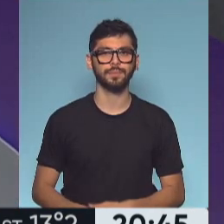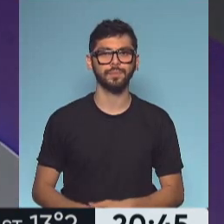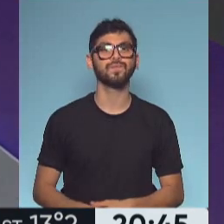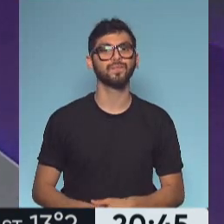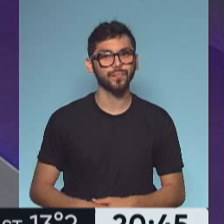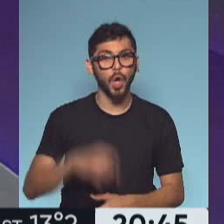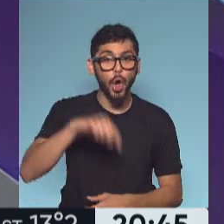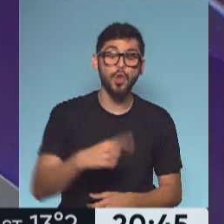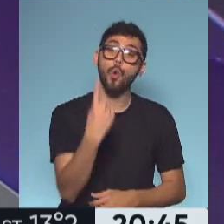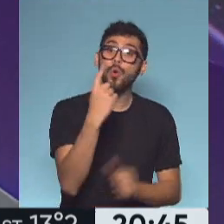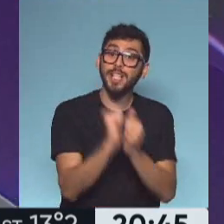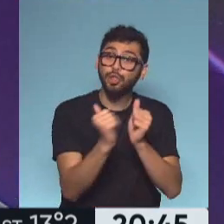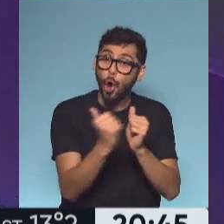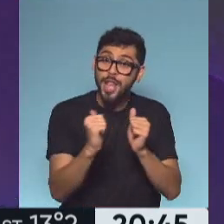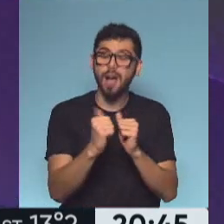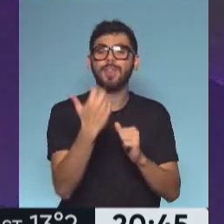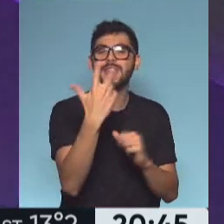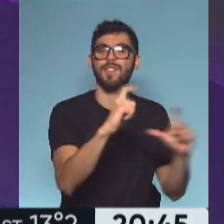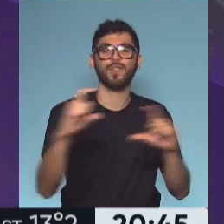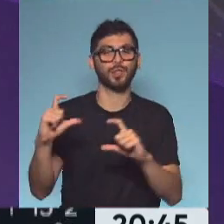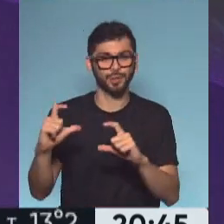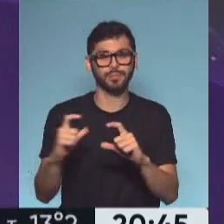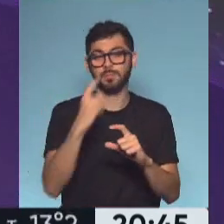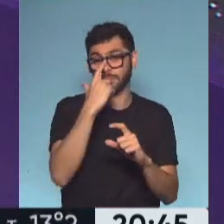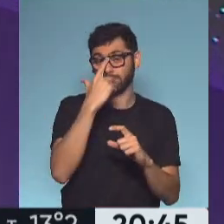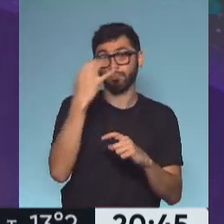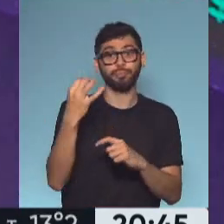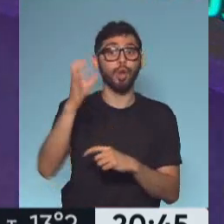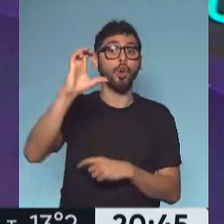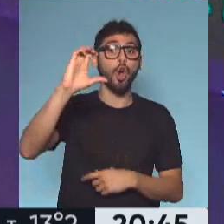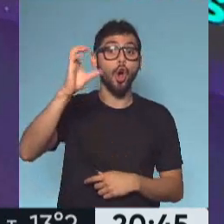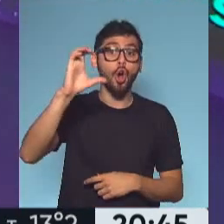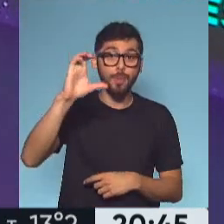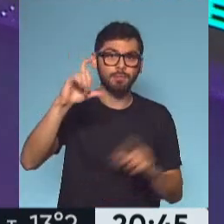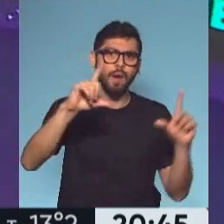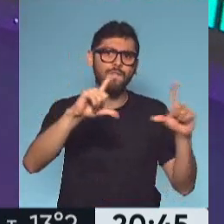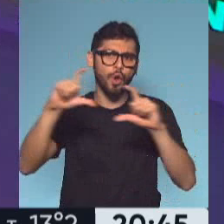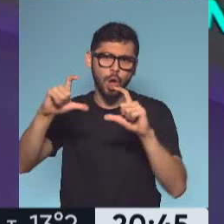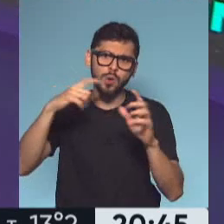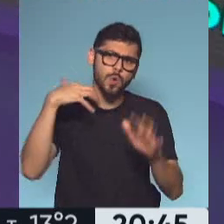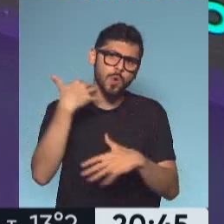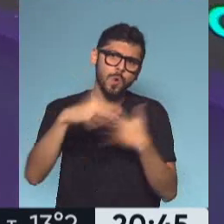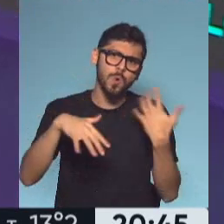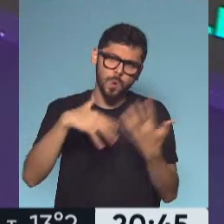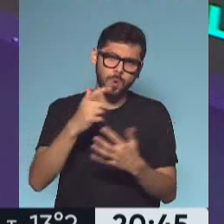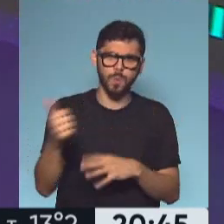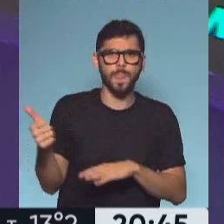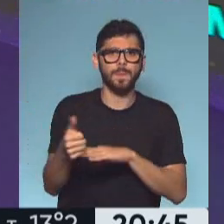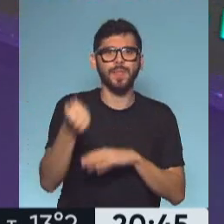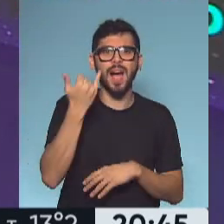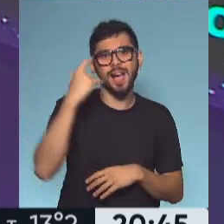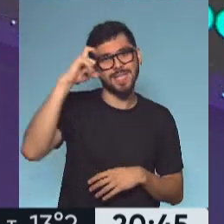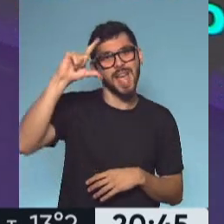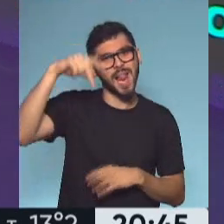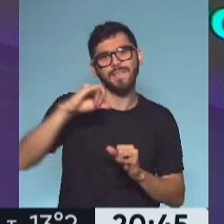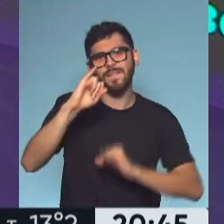Tenemos hoy una historia en 3 imágenes y nos vamos a Colombia. Las imágenes que llegan de Colombia son muy conflictivas y Ayelén nos vas a meter en tema, Sí.